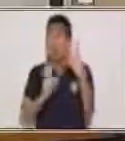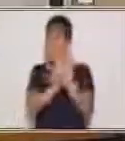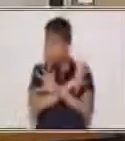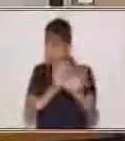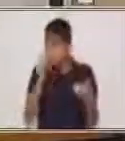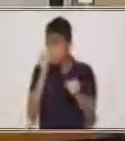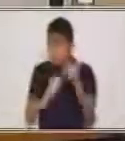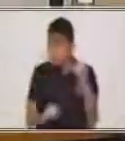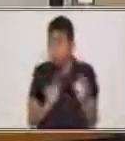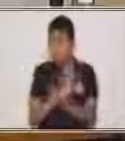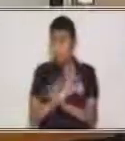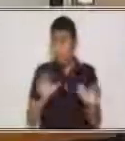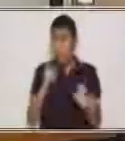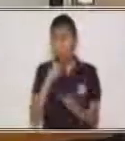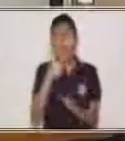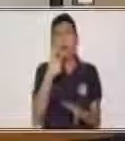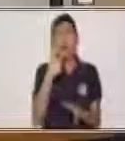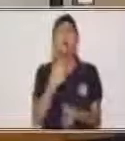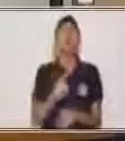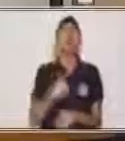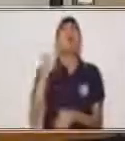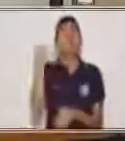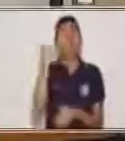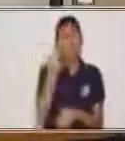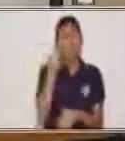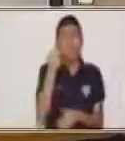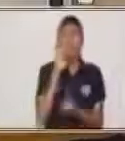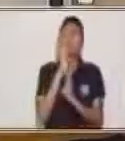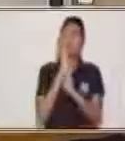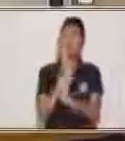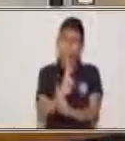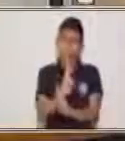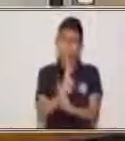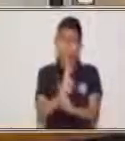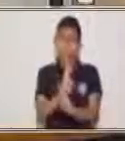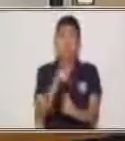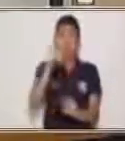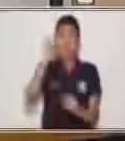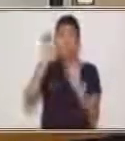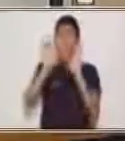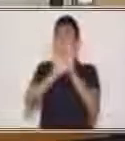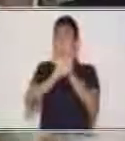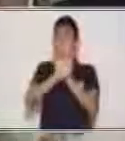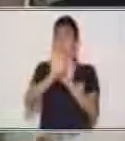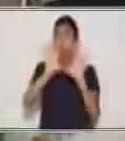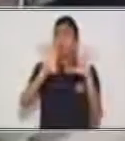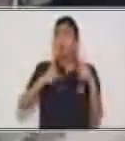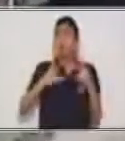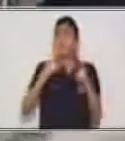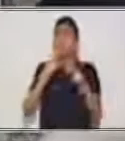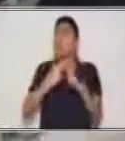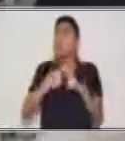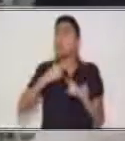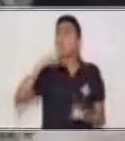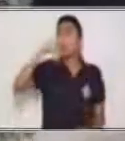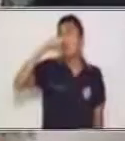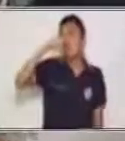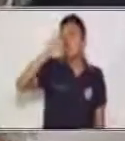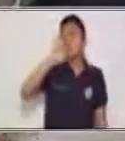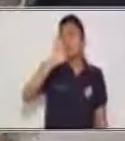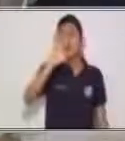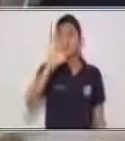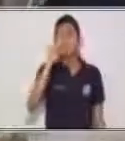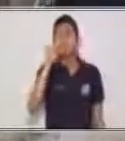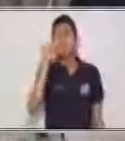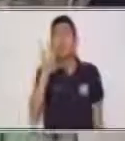nuestra lectura, pudiste dar una conclusión, que en el caso del método científico te recuerdas que le llamábamos teoría a esa conclusión.